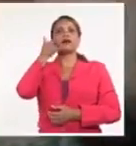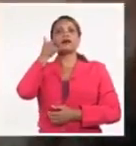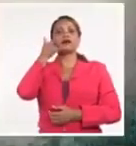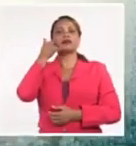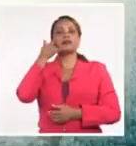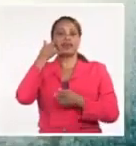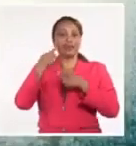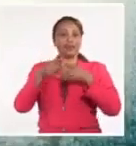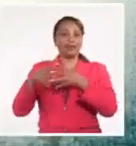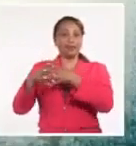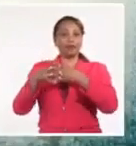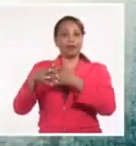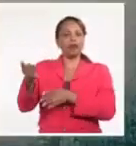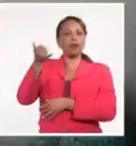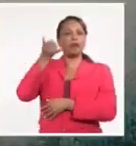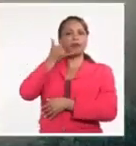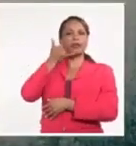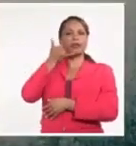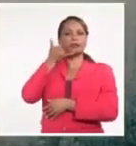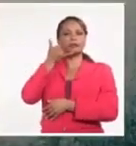exterior